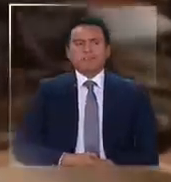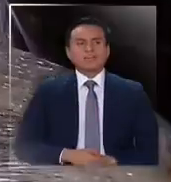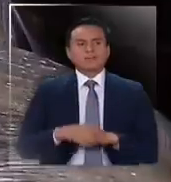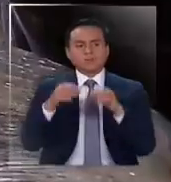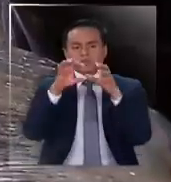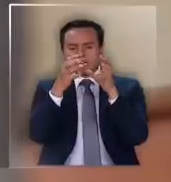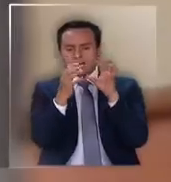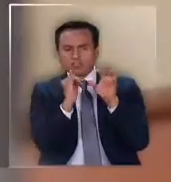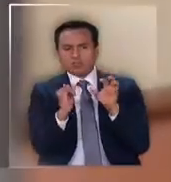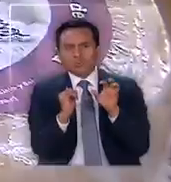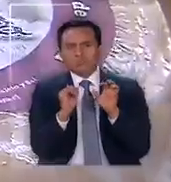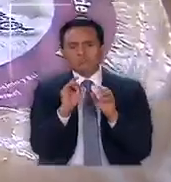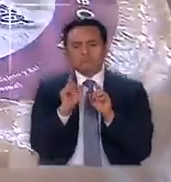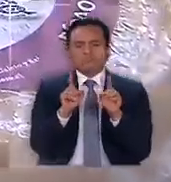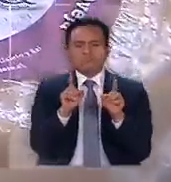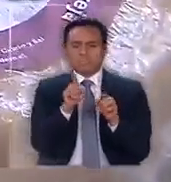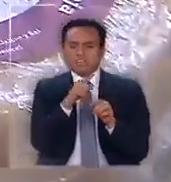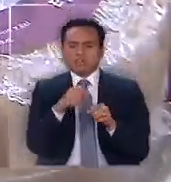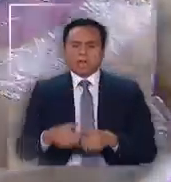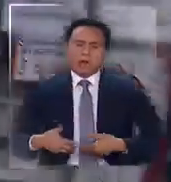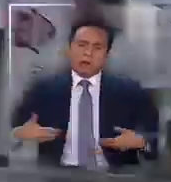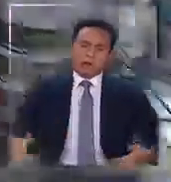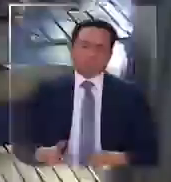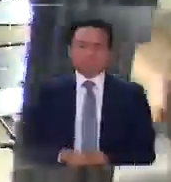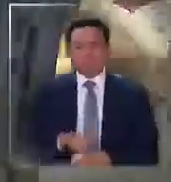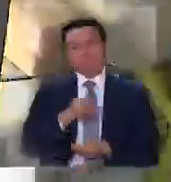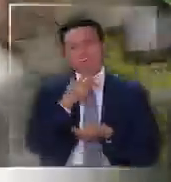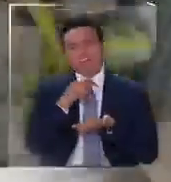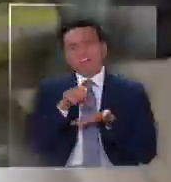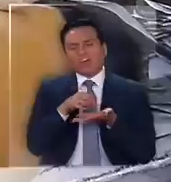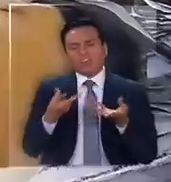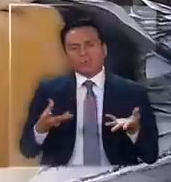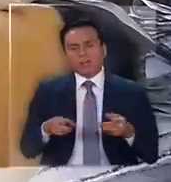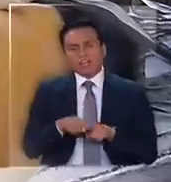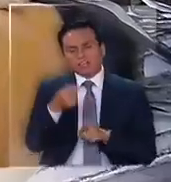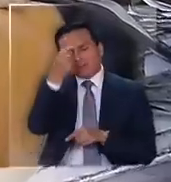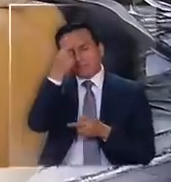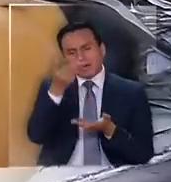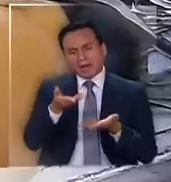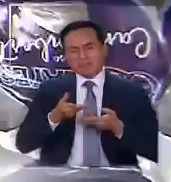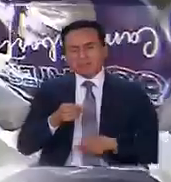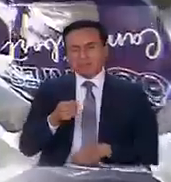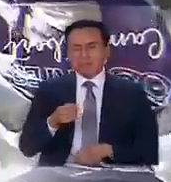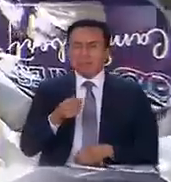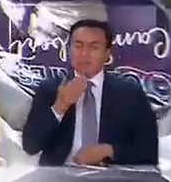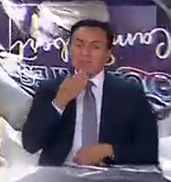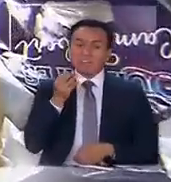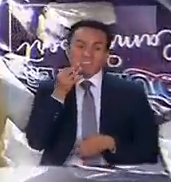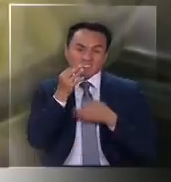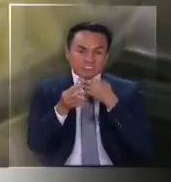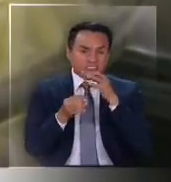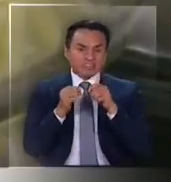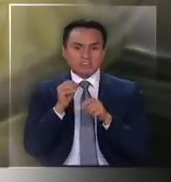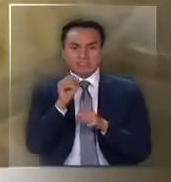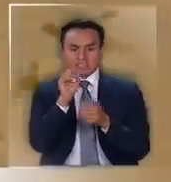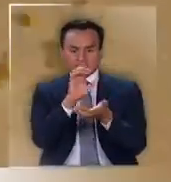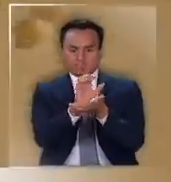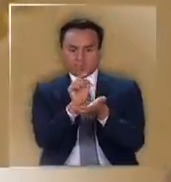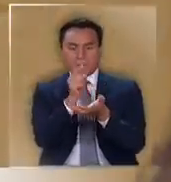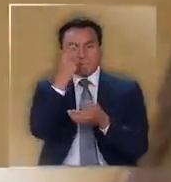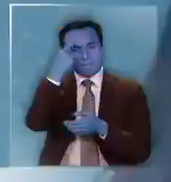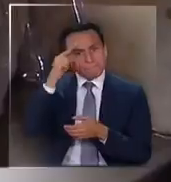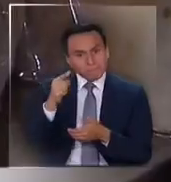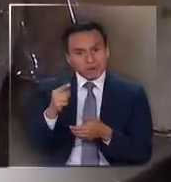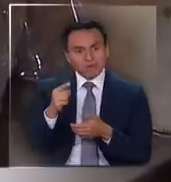Vapuleado, desprestigiado entre los lácteos, que engorda, que tiene grasas y que provoca enfermedades, incluso llegaron a decir de él. Pero el